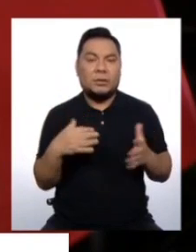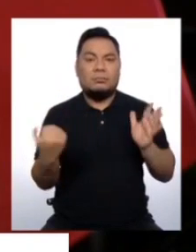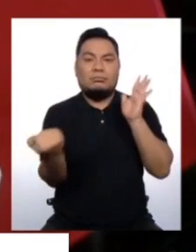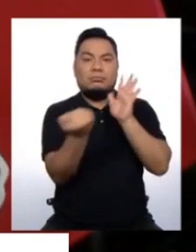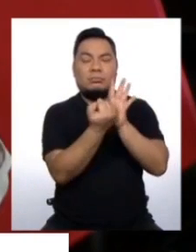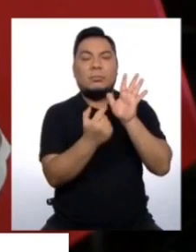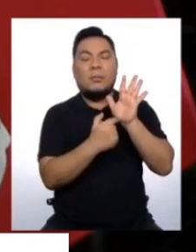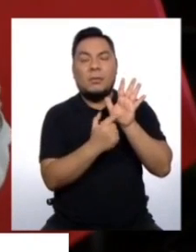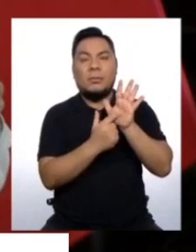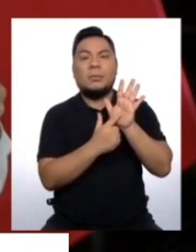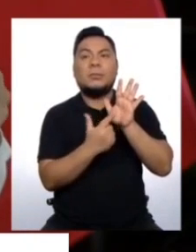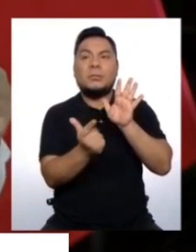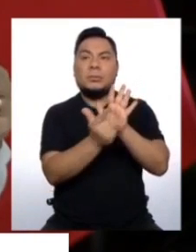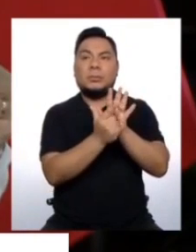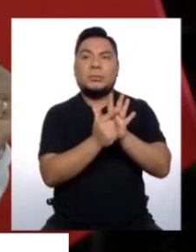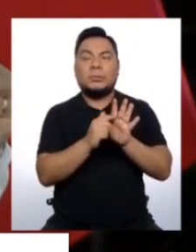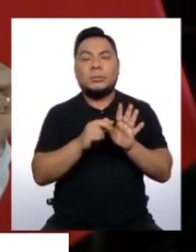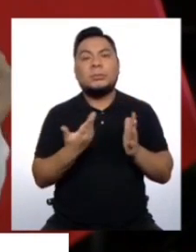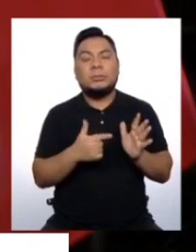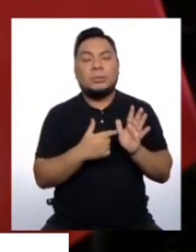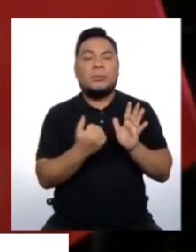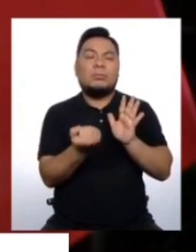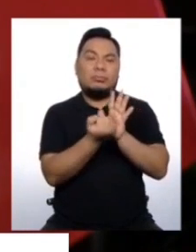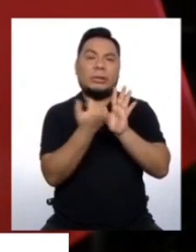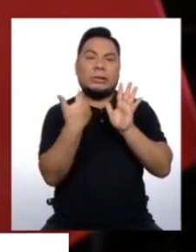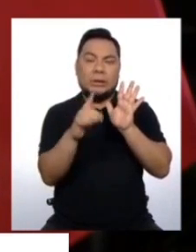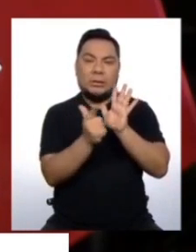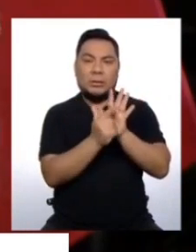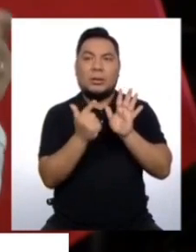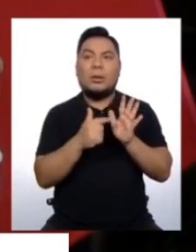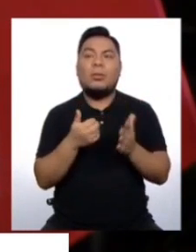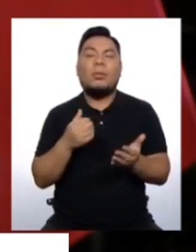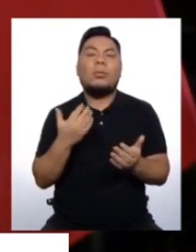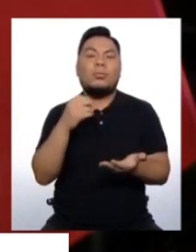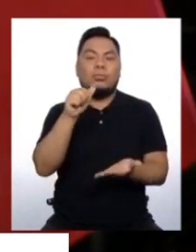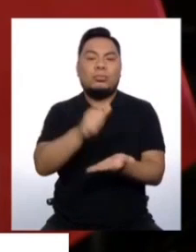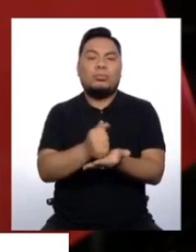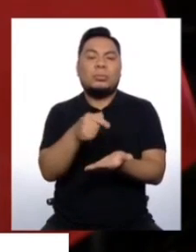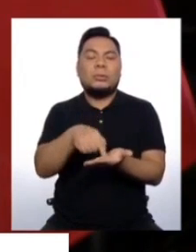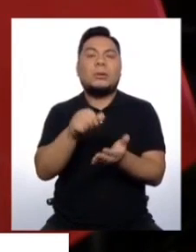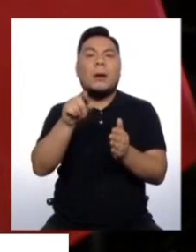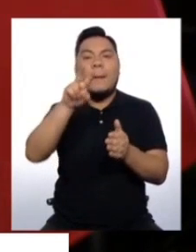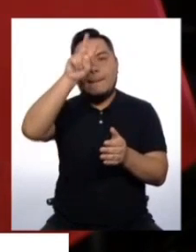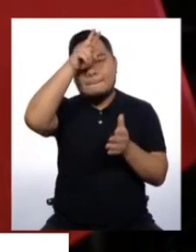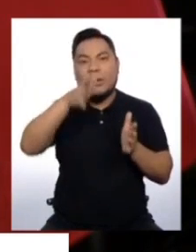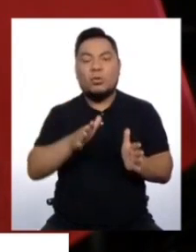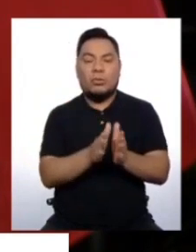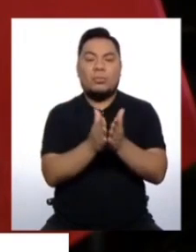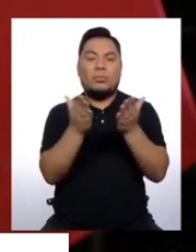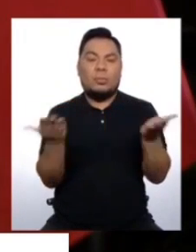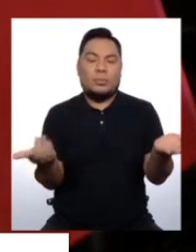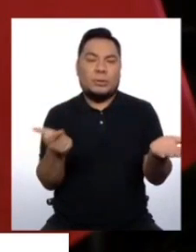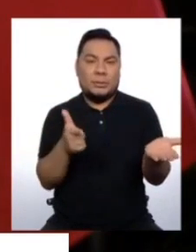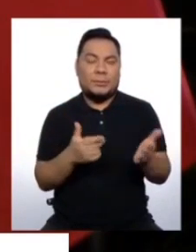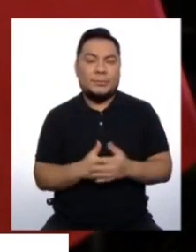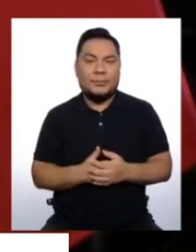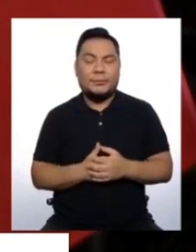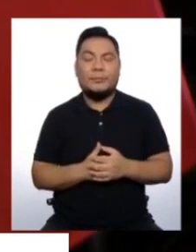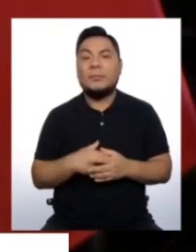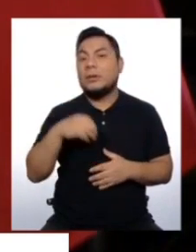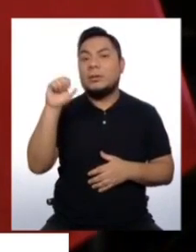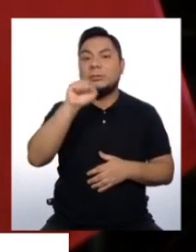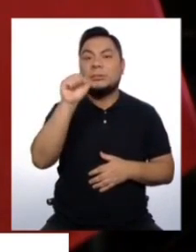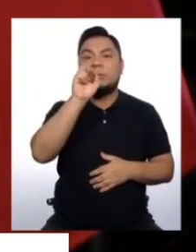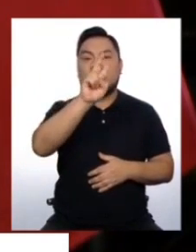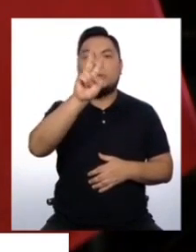través de un decreto supremo publicado en El Peruano. El sábado